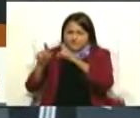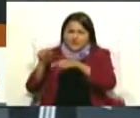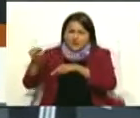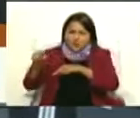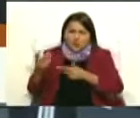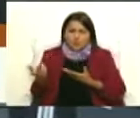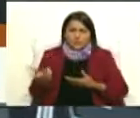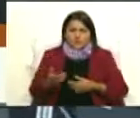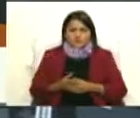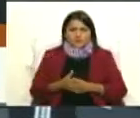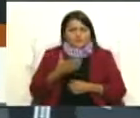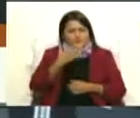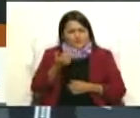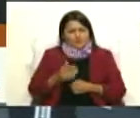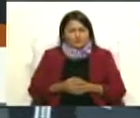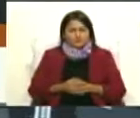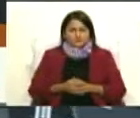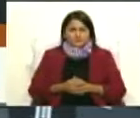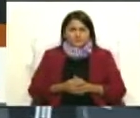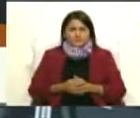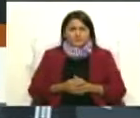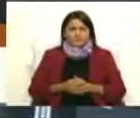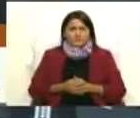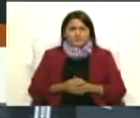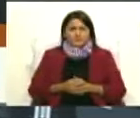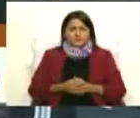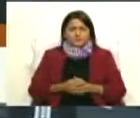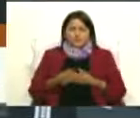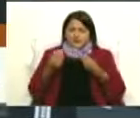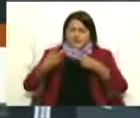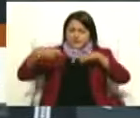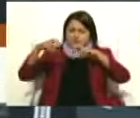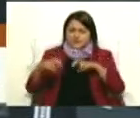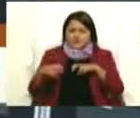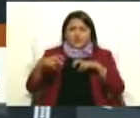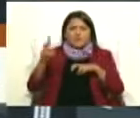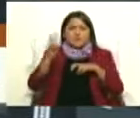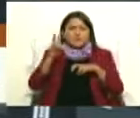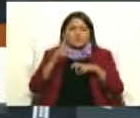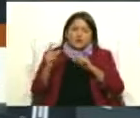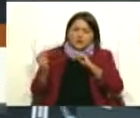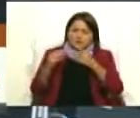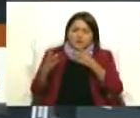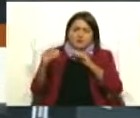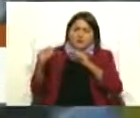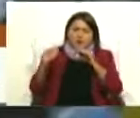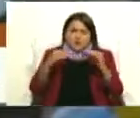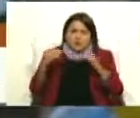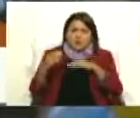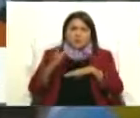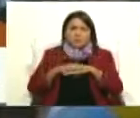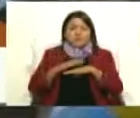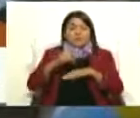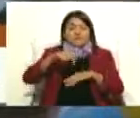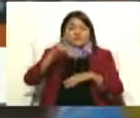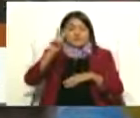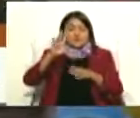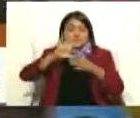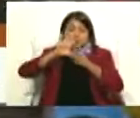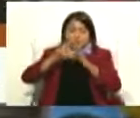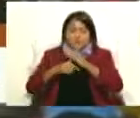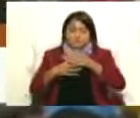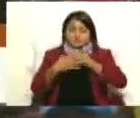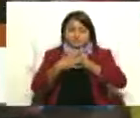someten al pueblo de Guyana que quiere negociar con Venezuela? Porque sabe que es lo justo, porque a Venezuela le robaron su